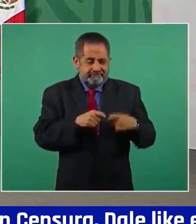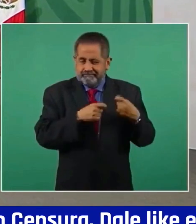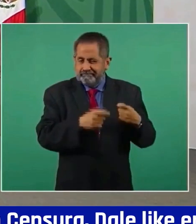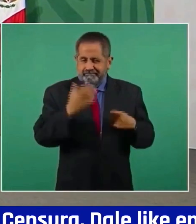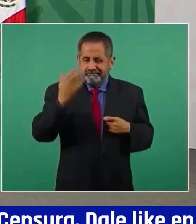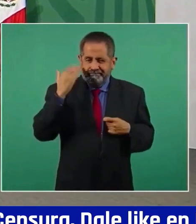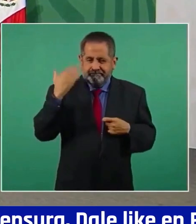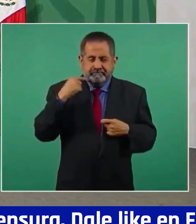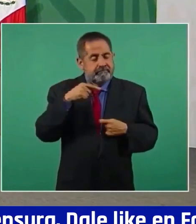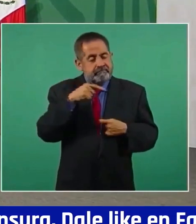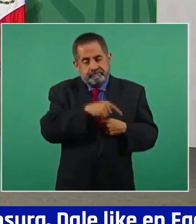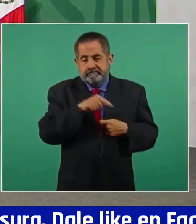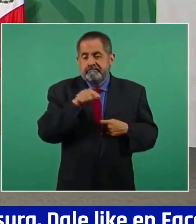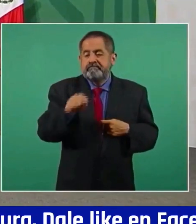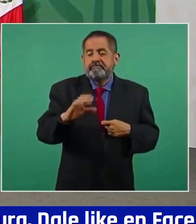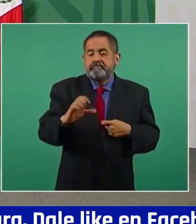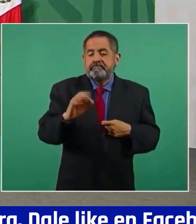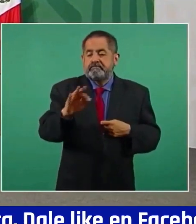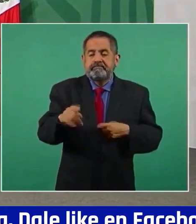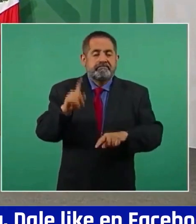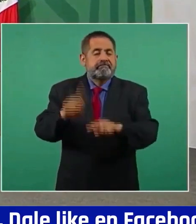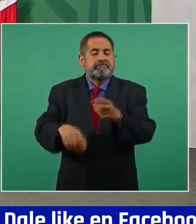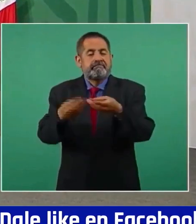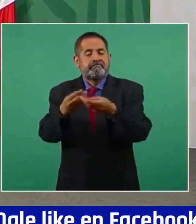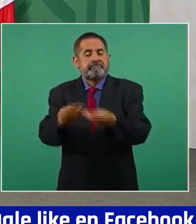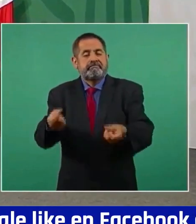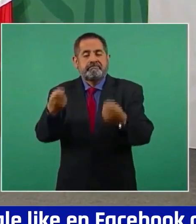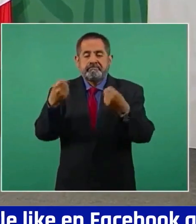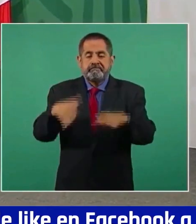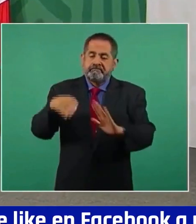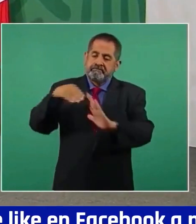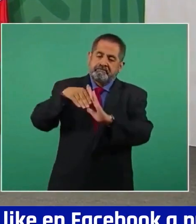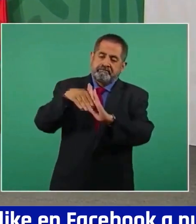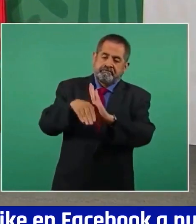se apostó a destruir a la Comisión Federal de Electricidad,